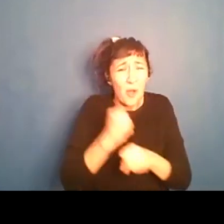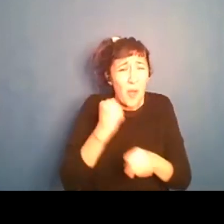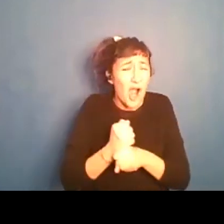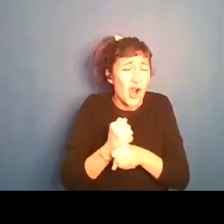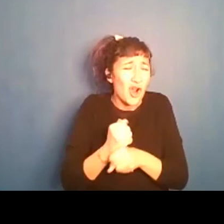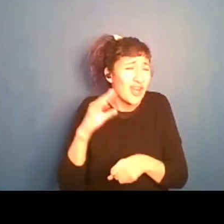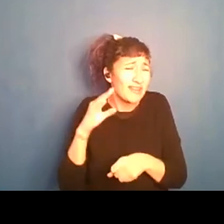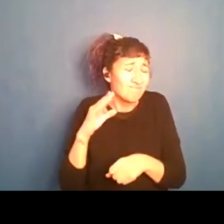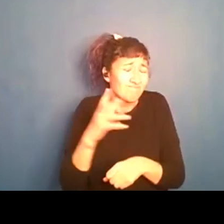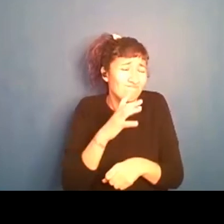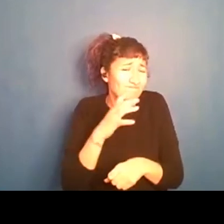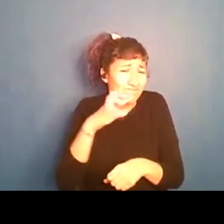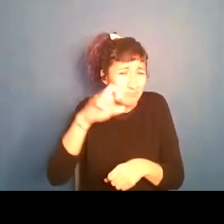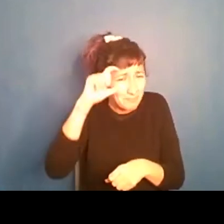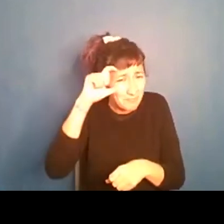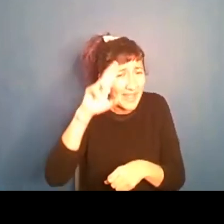sí. qué pasa Yo, eso?